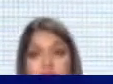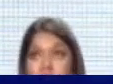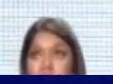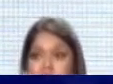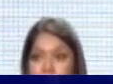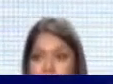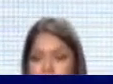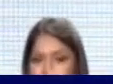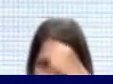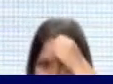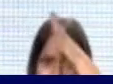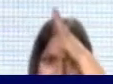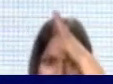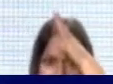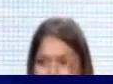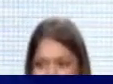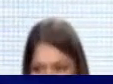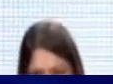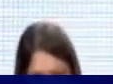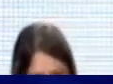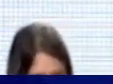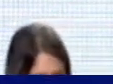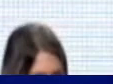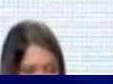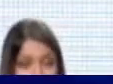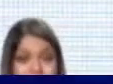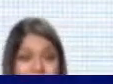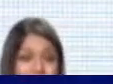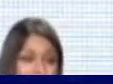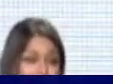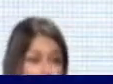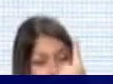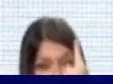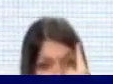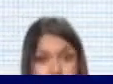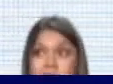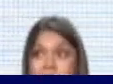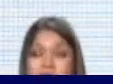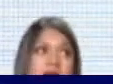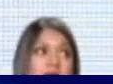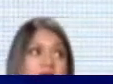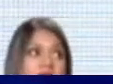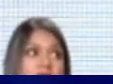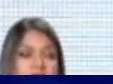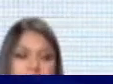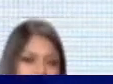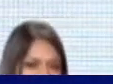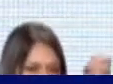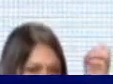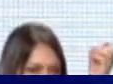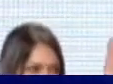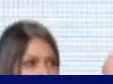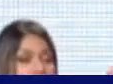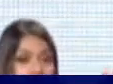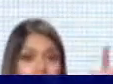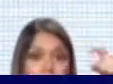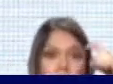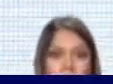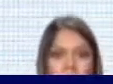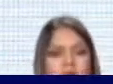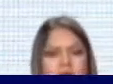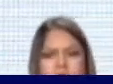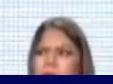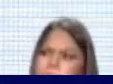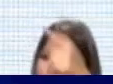nacional de inteligencia que sea única y que se reporte al presidente de la República para que dé la receta y las medidas